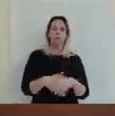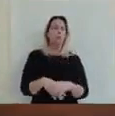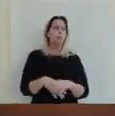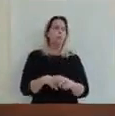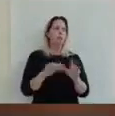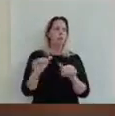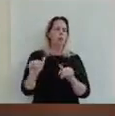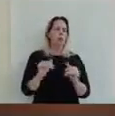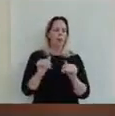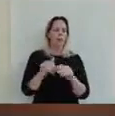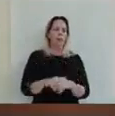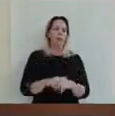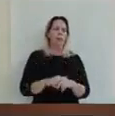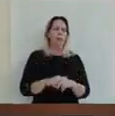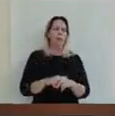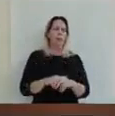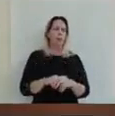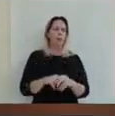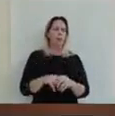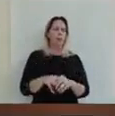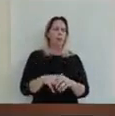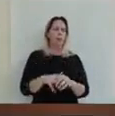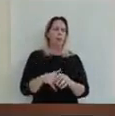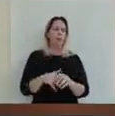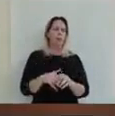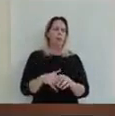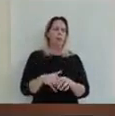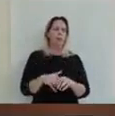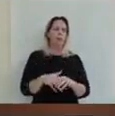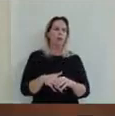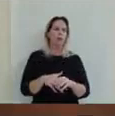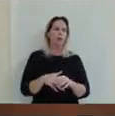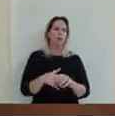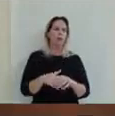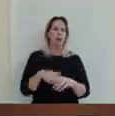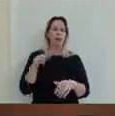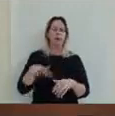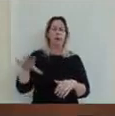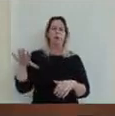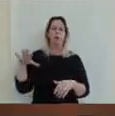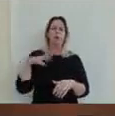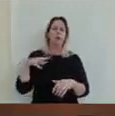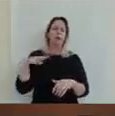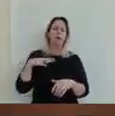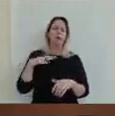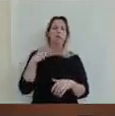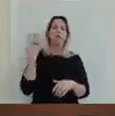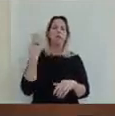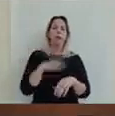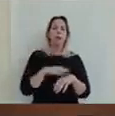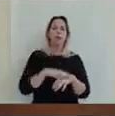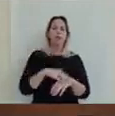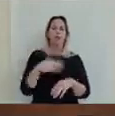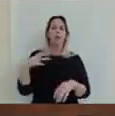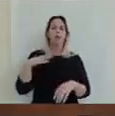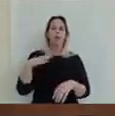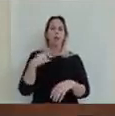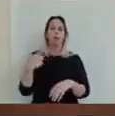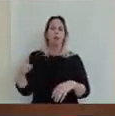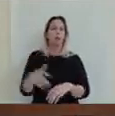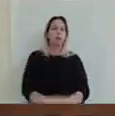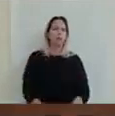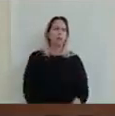Me parece que eso es una absoluta irresponsabilidad del municipio. Y perdonen el levantar la voz.